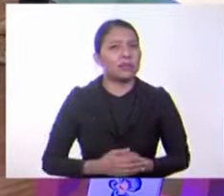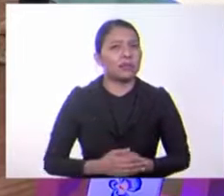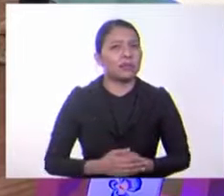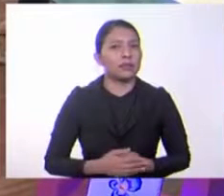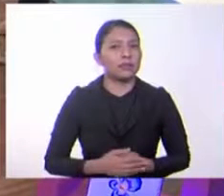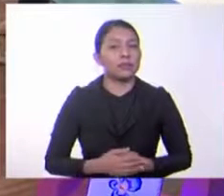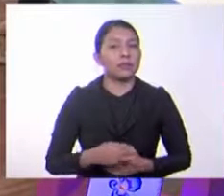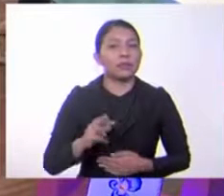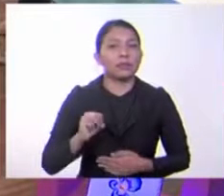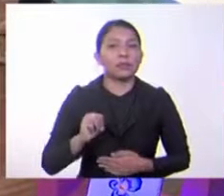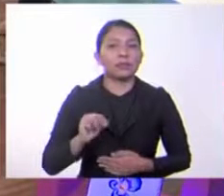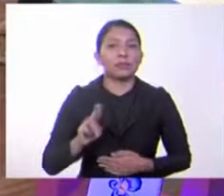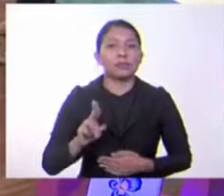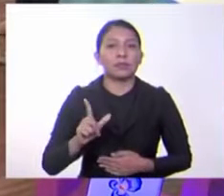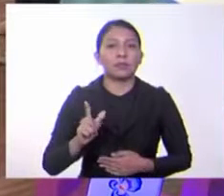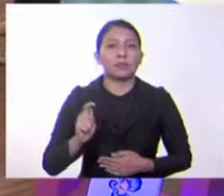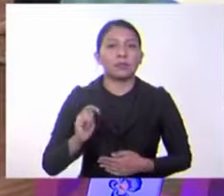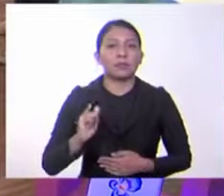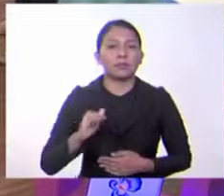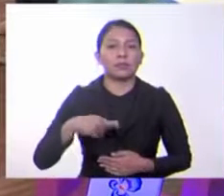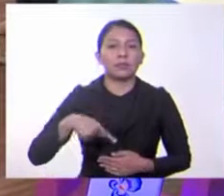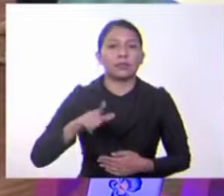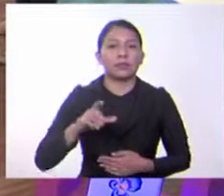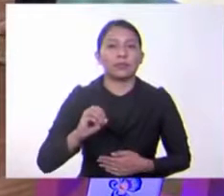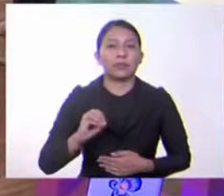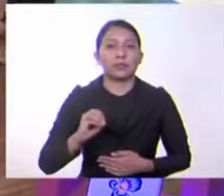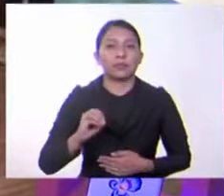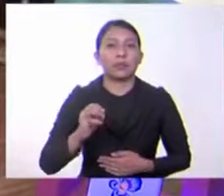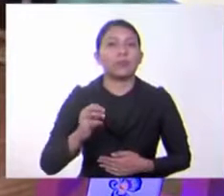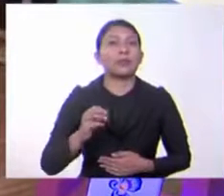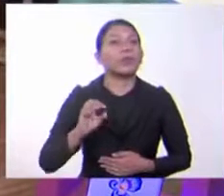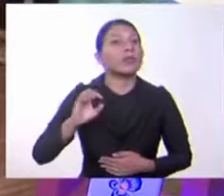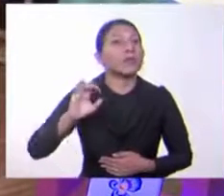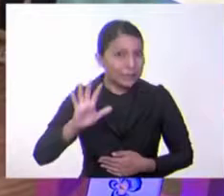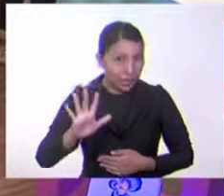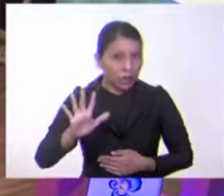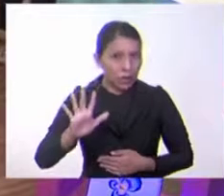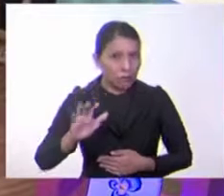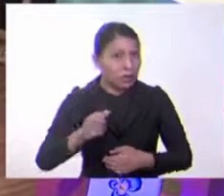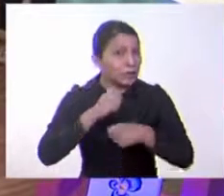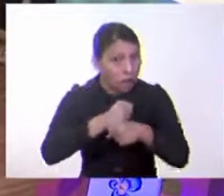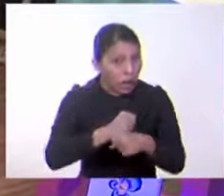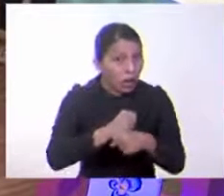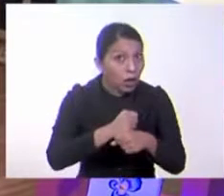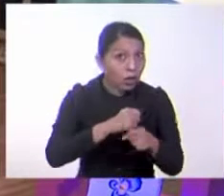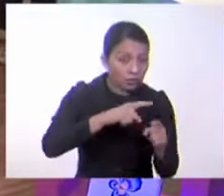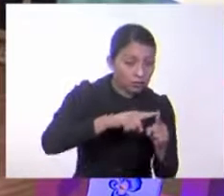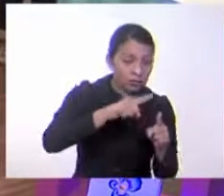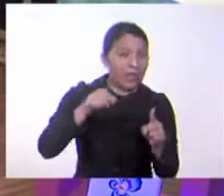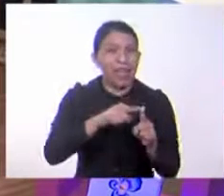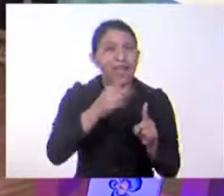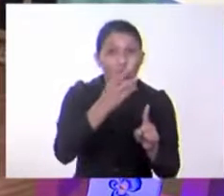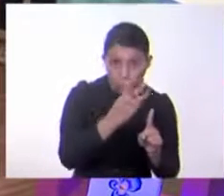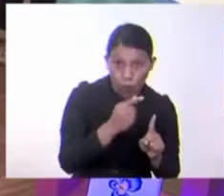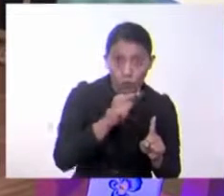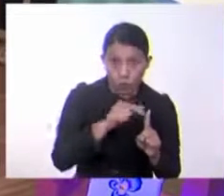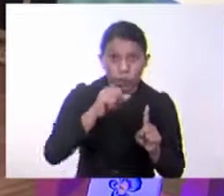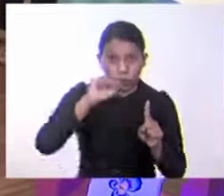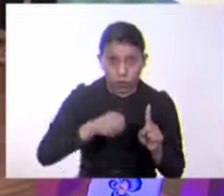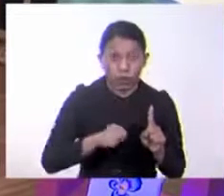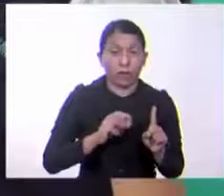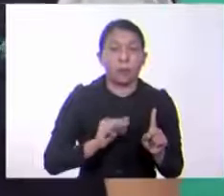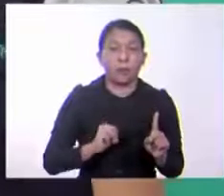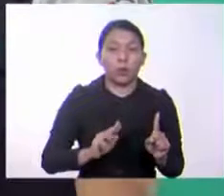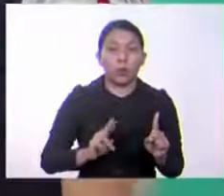es múltiplo de 5. Garantizado. Garantizado. Si un número es múltiplo de 10, entonces